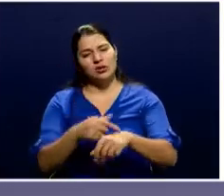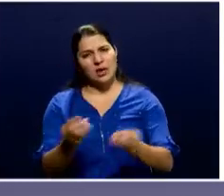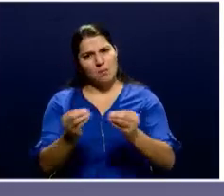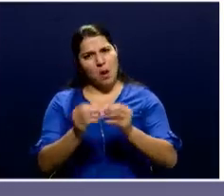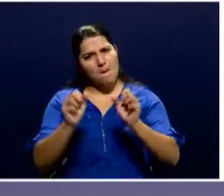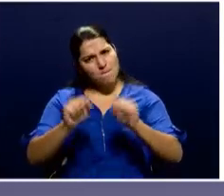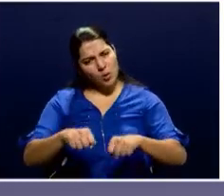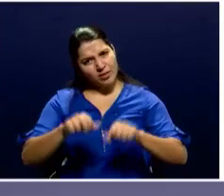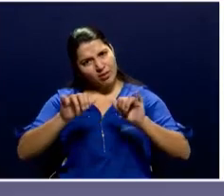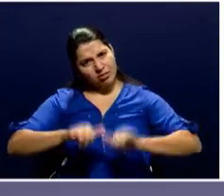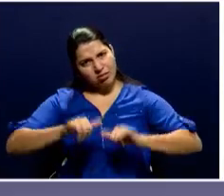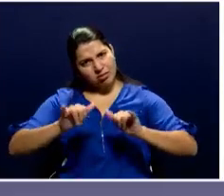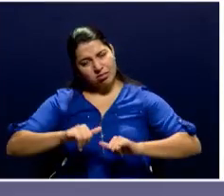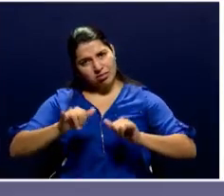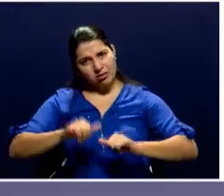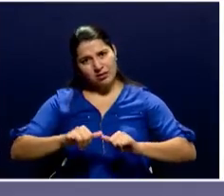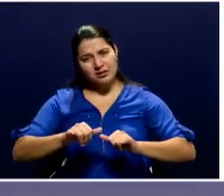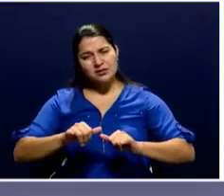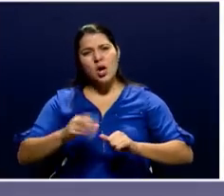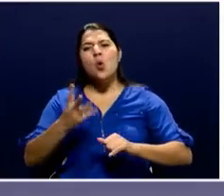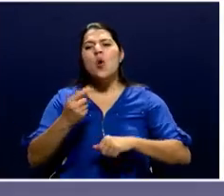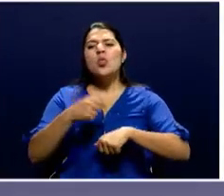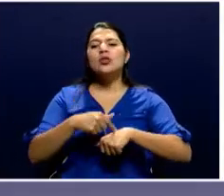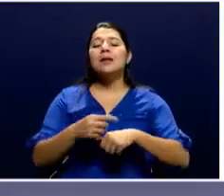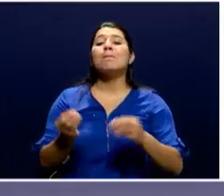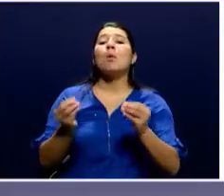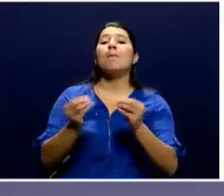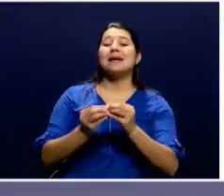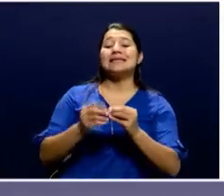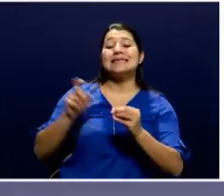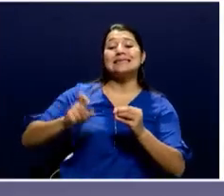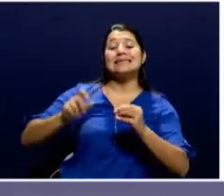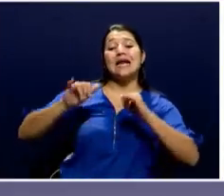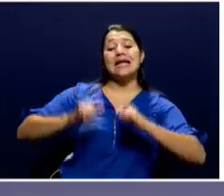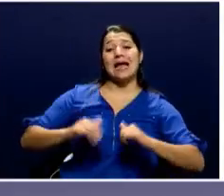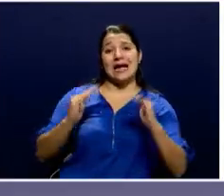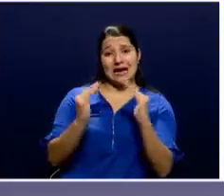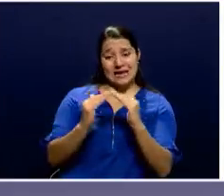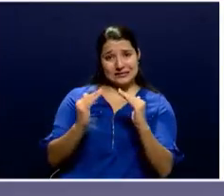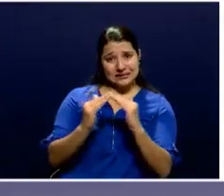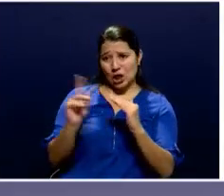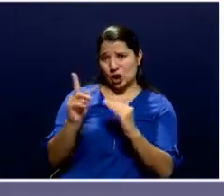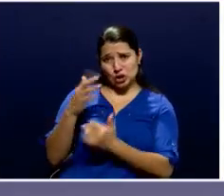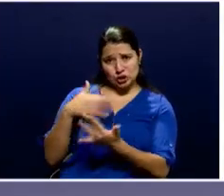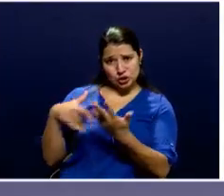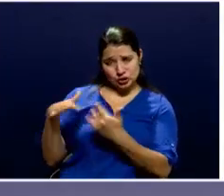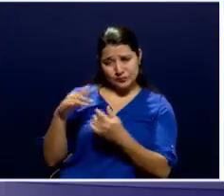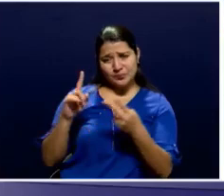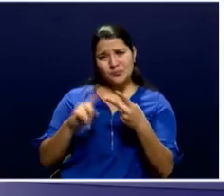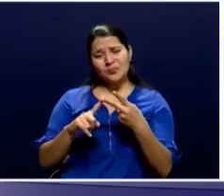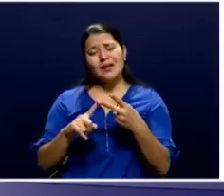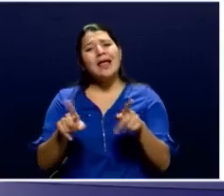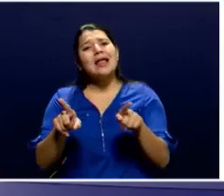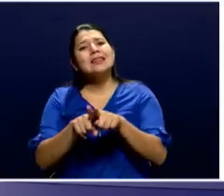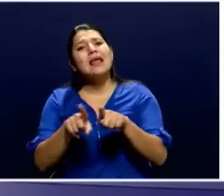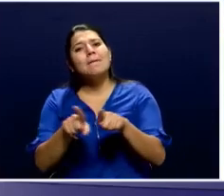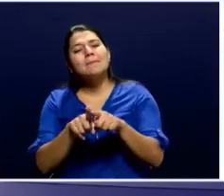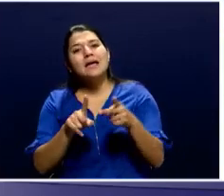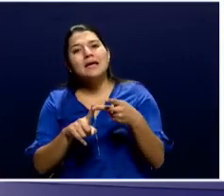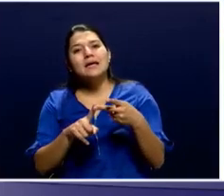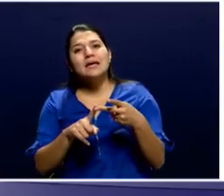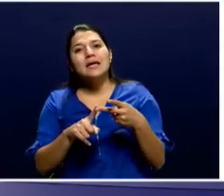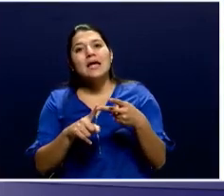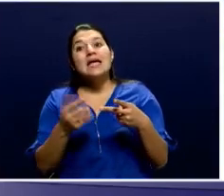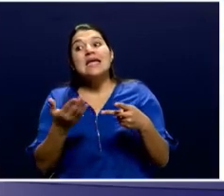esta necesidad de tener aislamiento social? Y también, ¿qué factores extienden o acortan